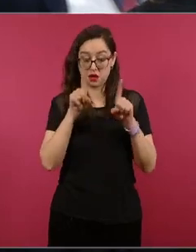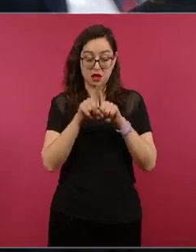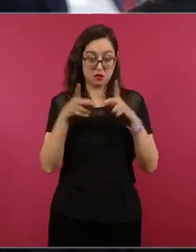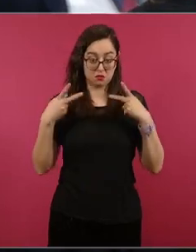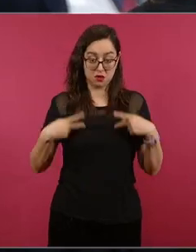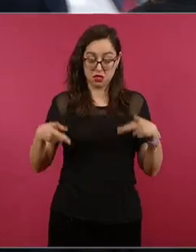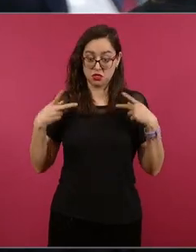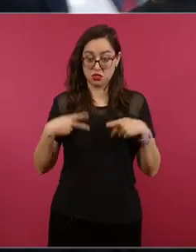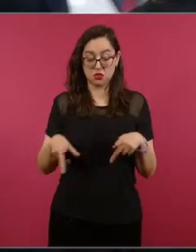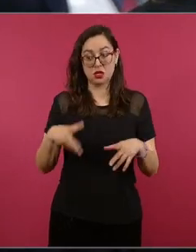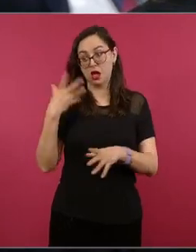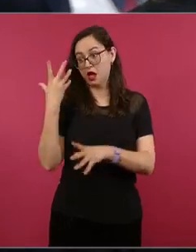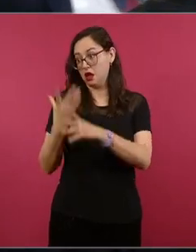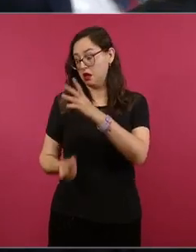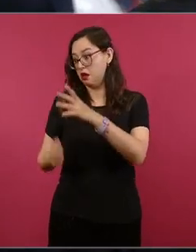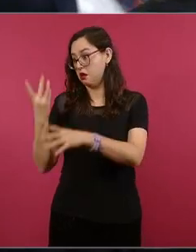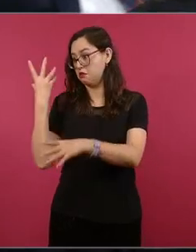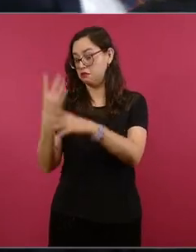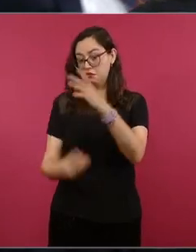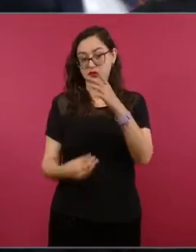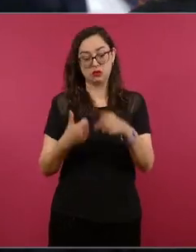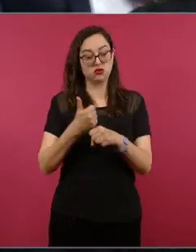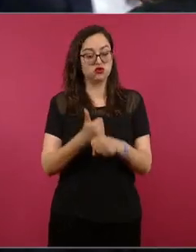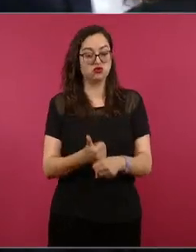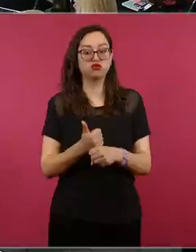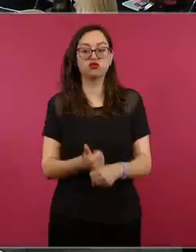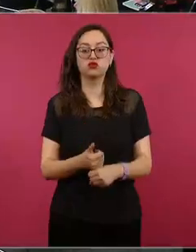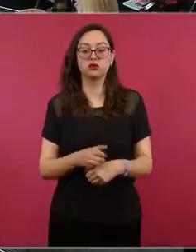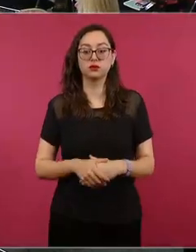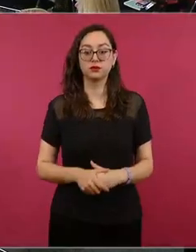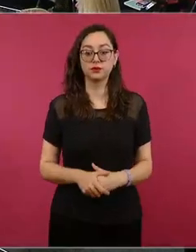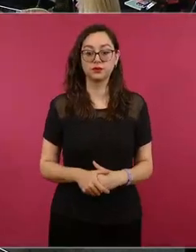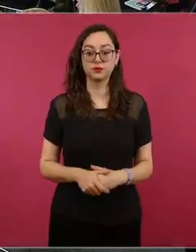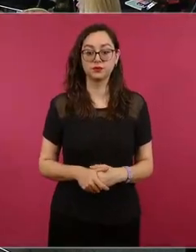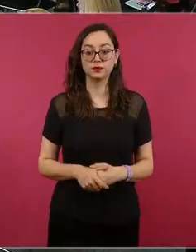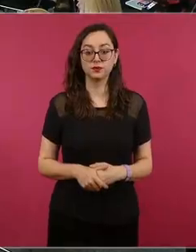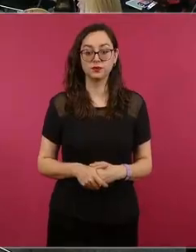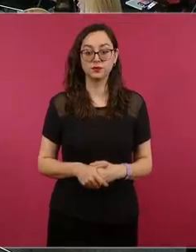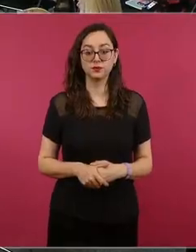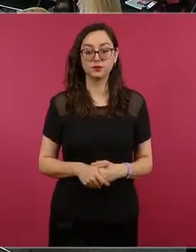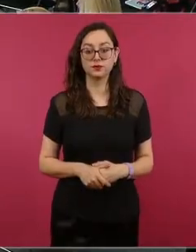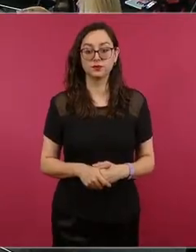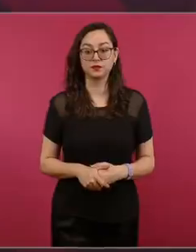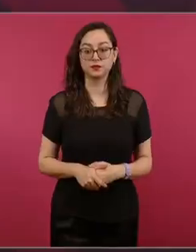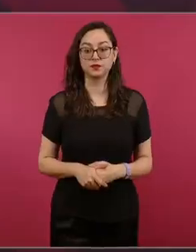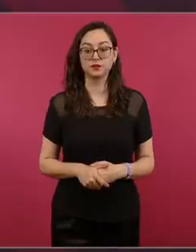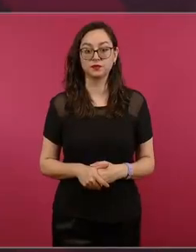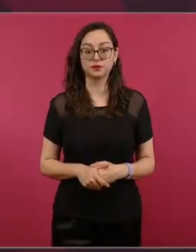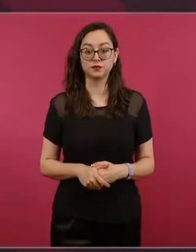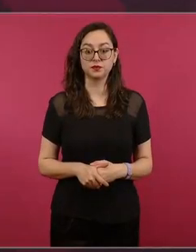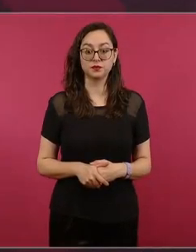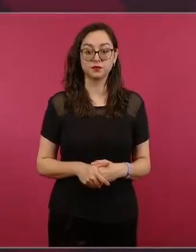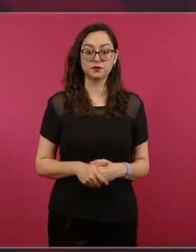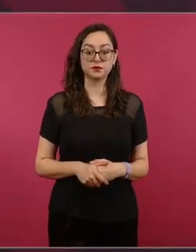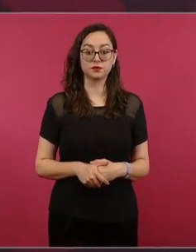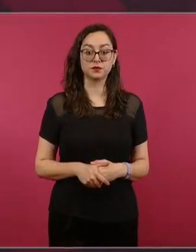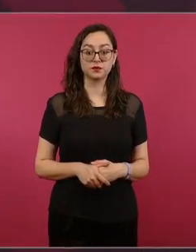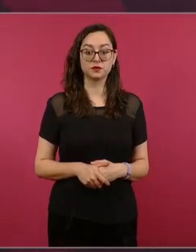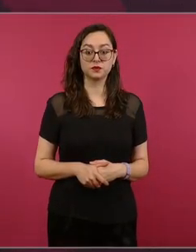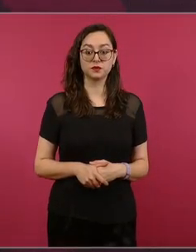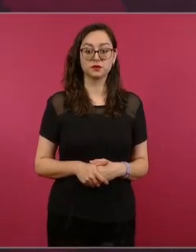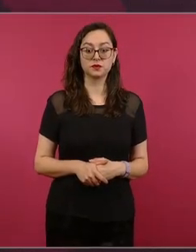forzado del que hablábamos y otro tipo de situaciones que están padeciendo los mexicanos? Sí, pues ahí estados en donde no había